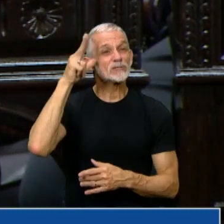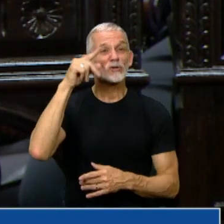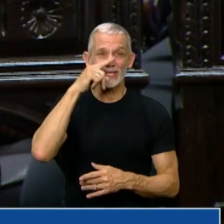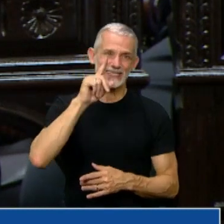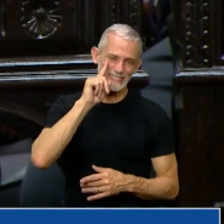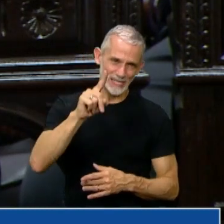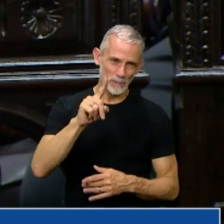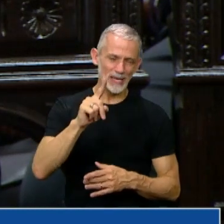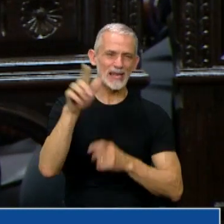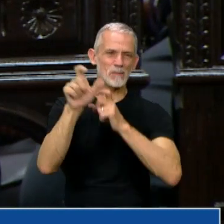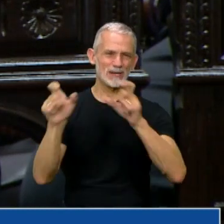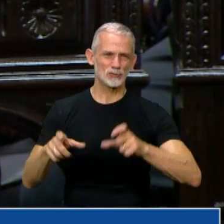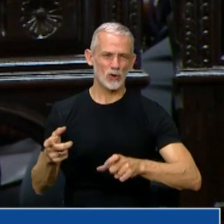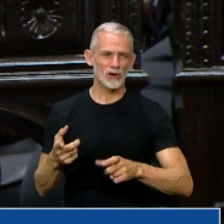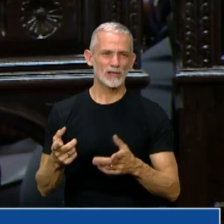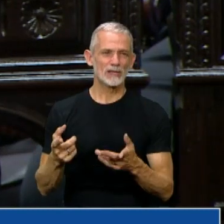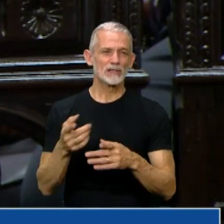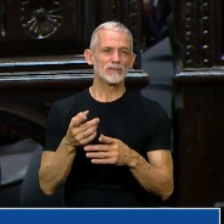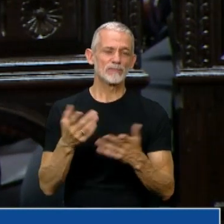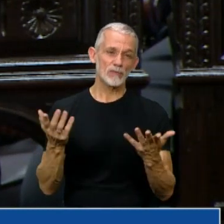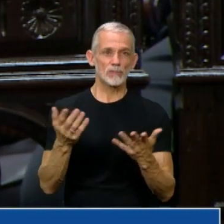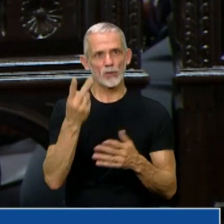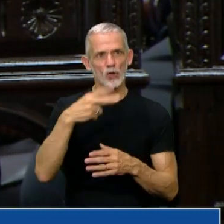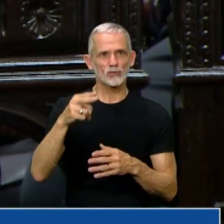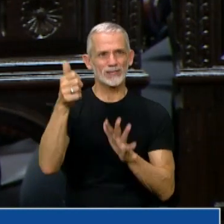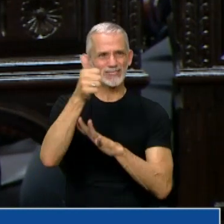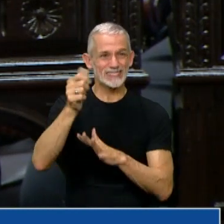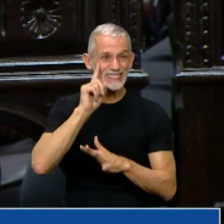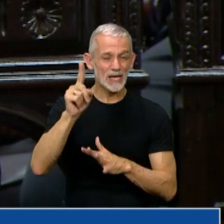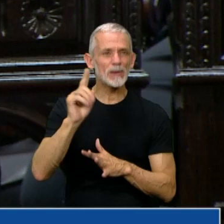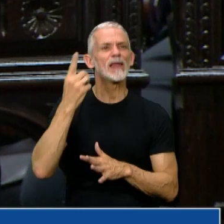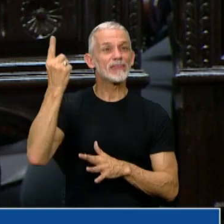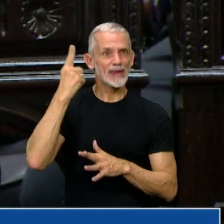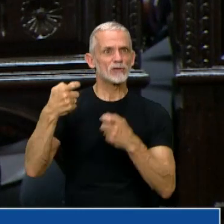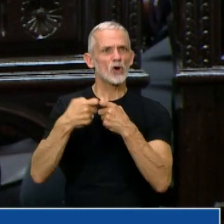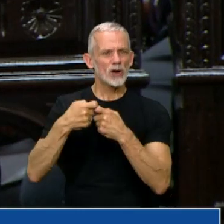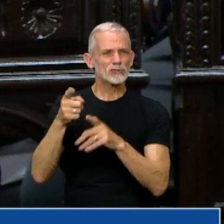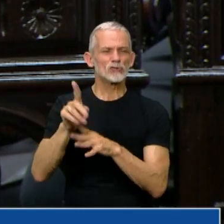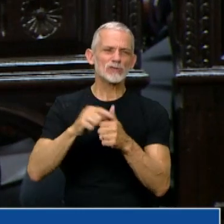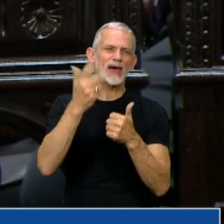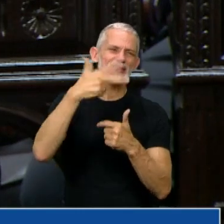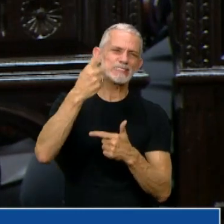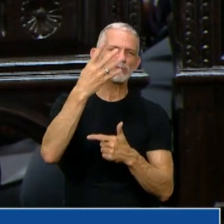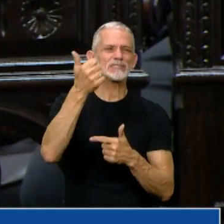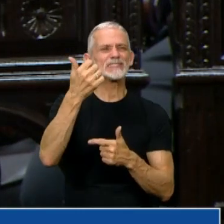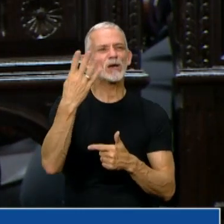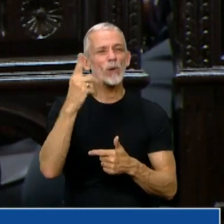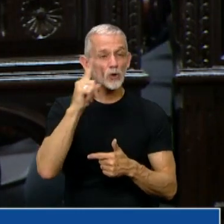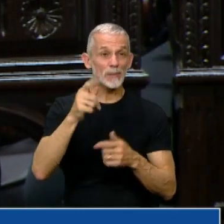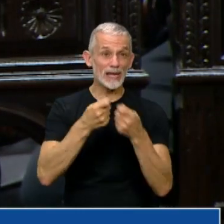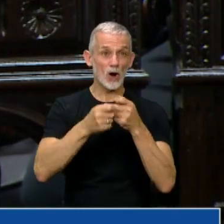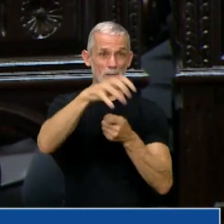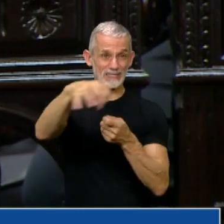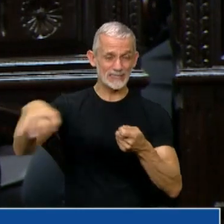987.000 personas, 286.000 de ellos directores de sociedades, 364.000